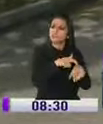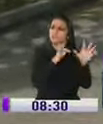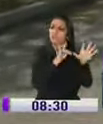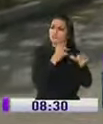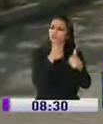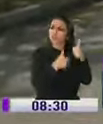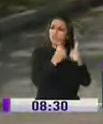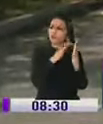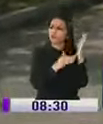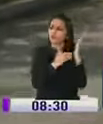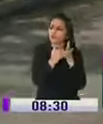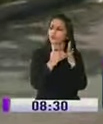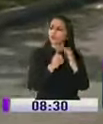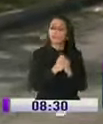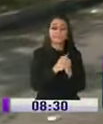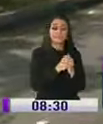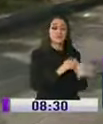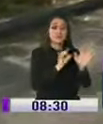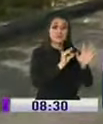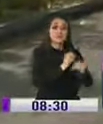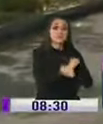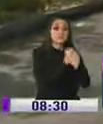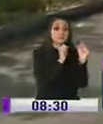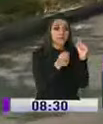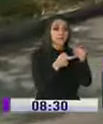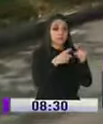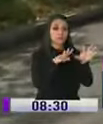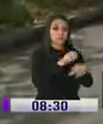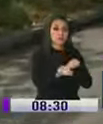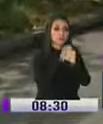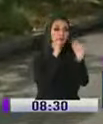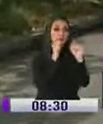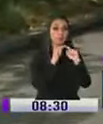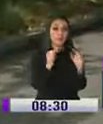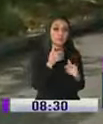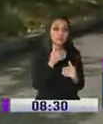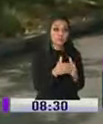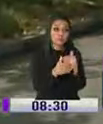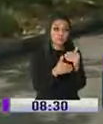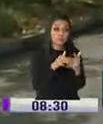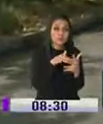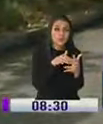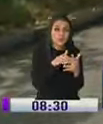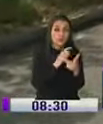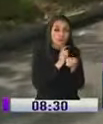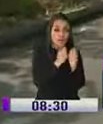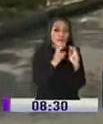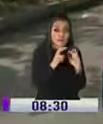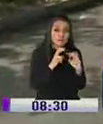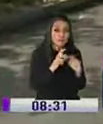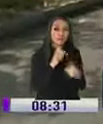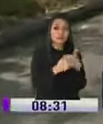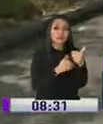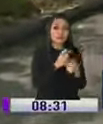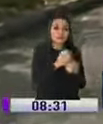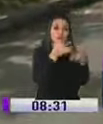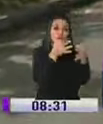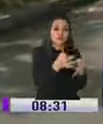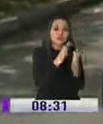acuerdo a los estudios. De 7 a 9 de la mañana, pero eso se están haciendo estudios y después se va a determinar el